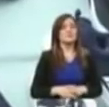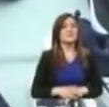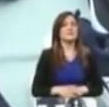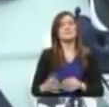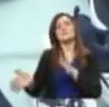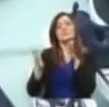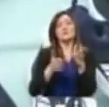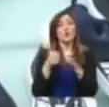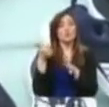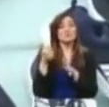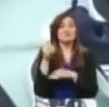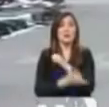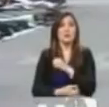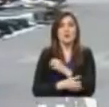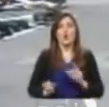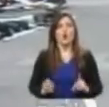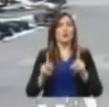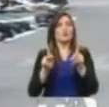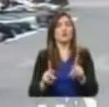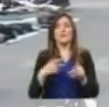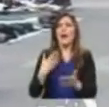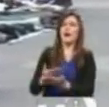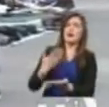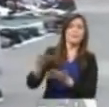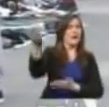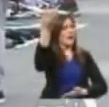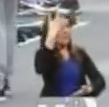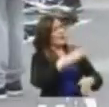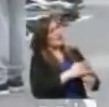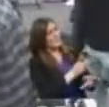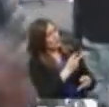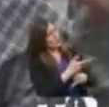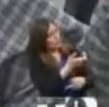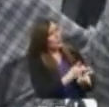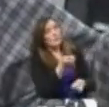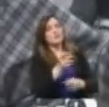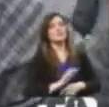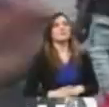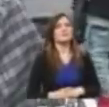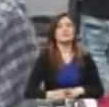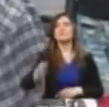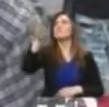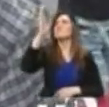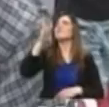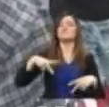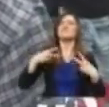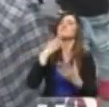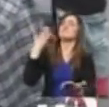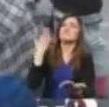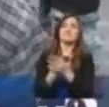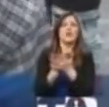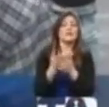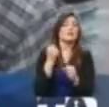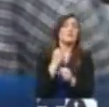Mientras los extranjeros no pierden la oportunidad de dar a conocer su mercadería. Agradecidos con Dios, con la vida, por tener la oportunidad de